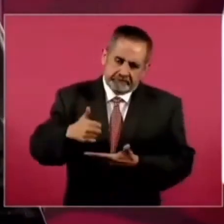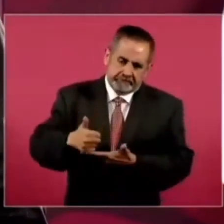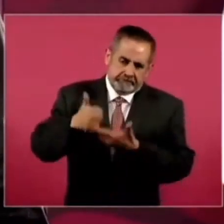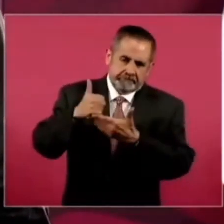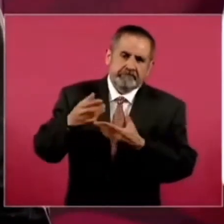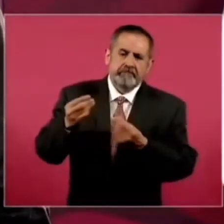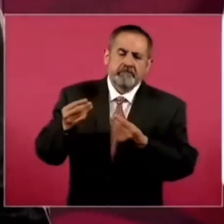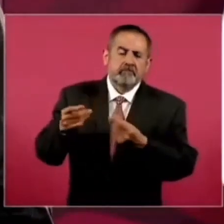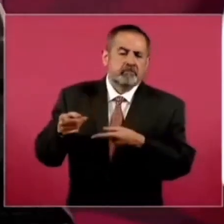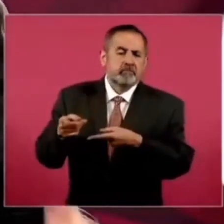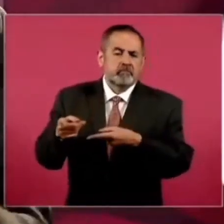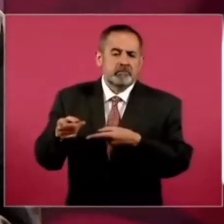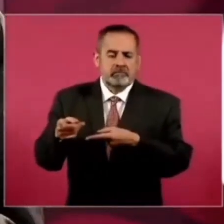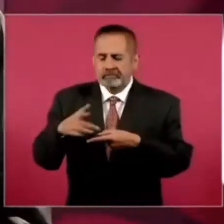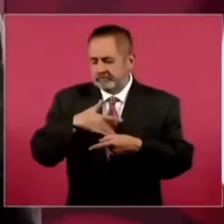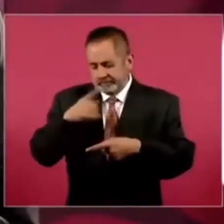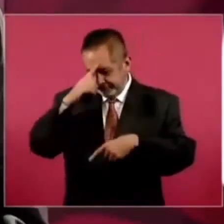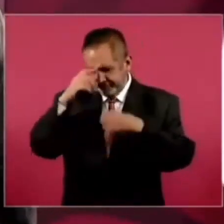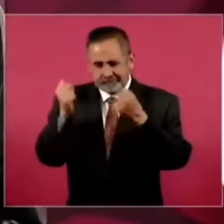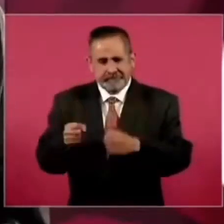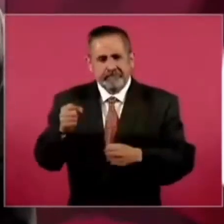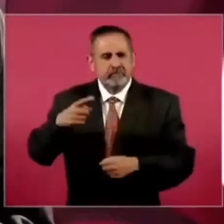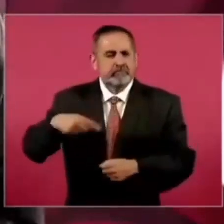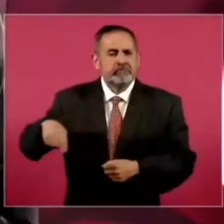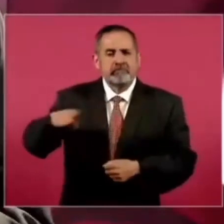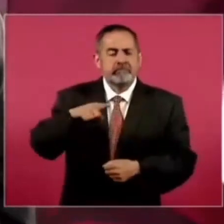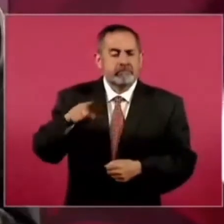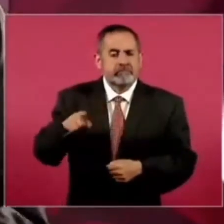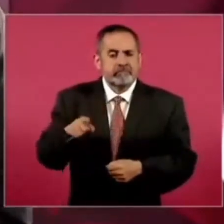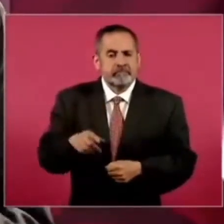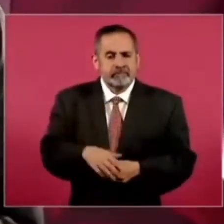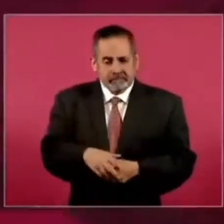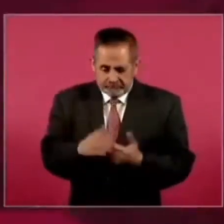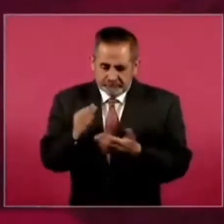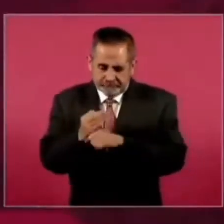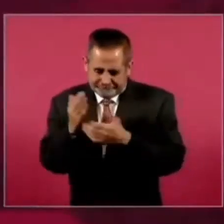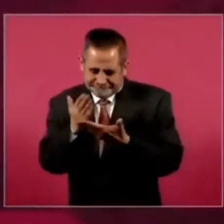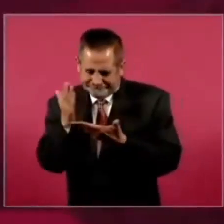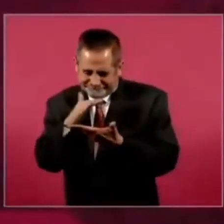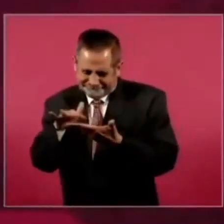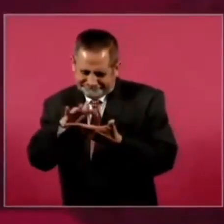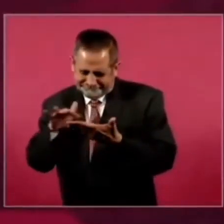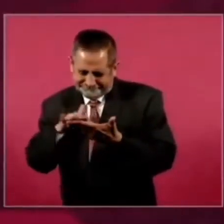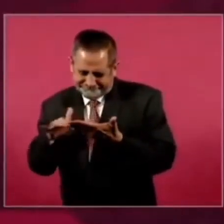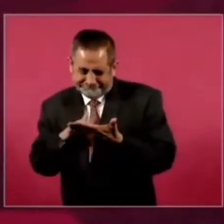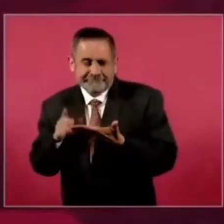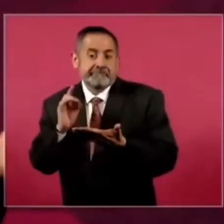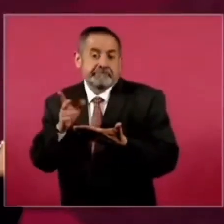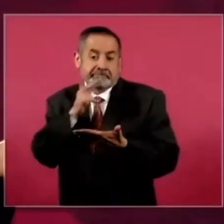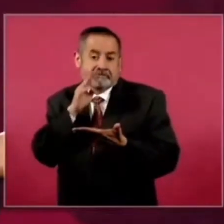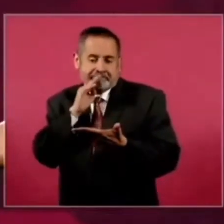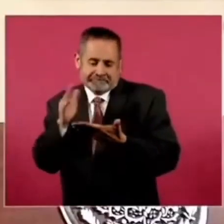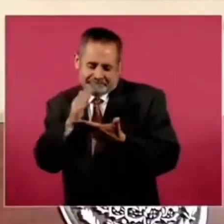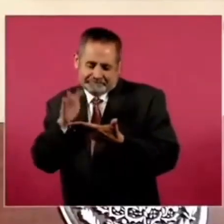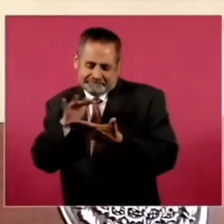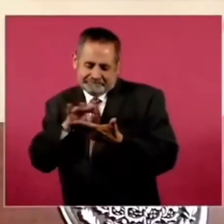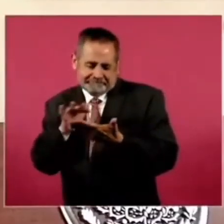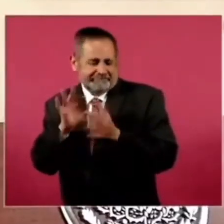ayudan. Estoy seguro que están revisando o ya revisaron los